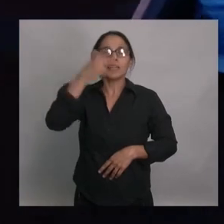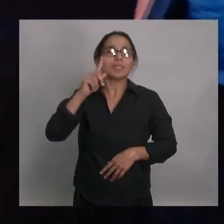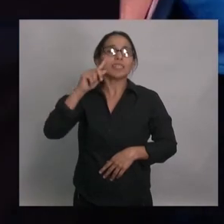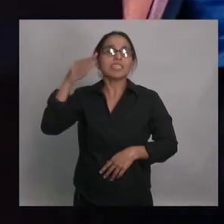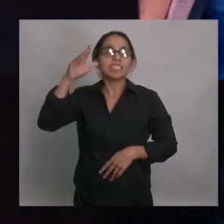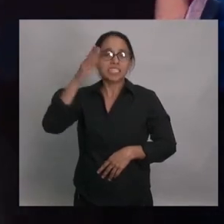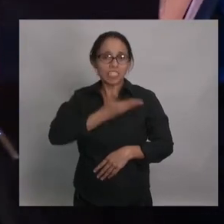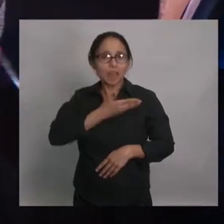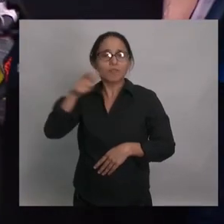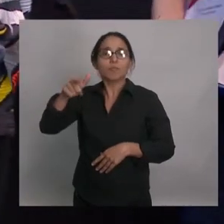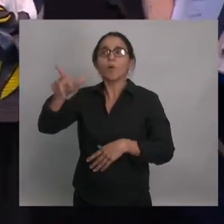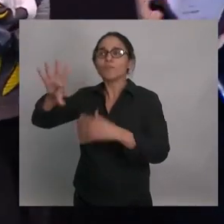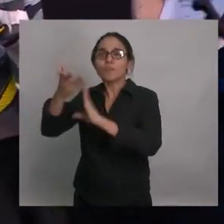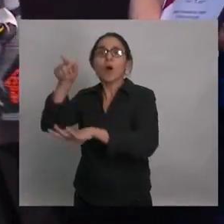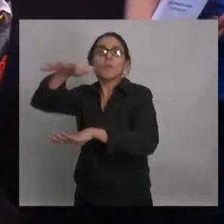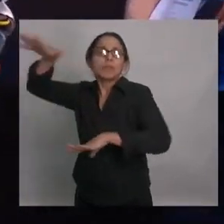educación la cultura